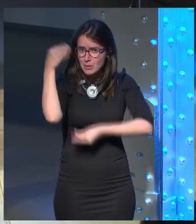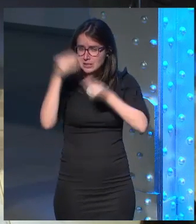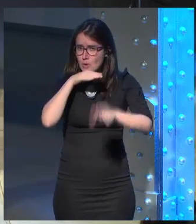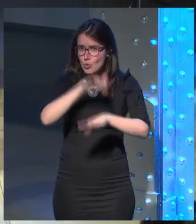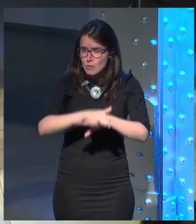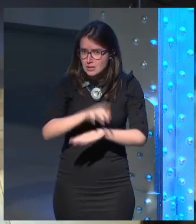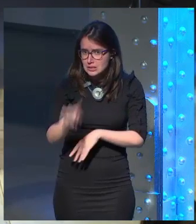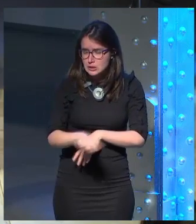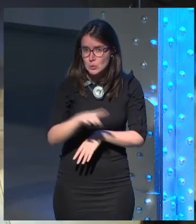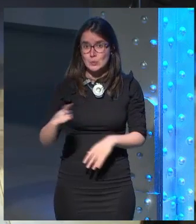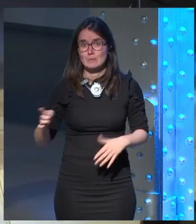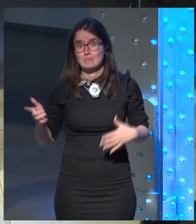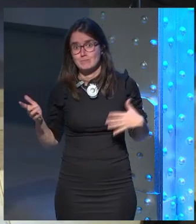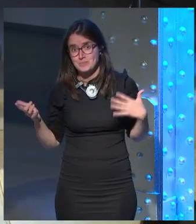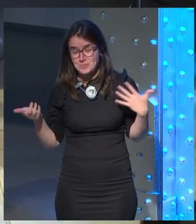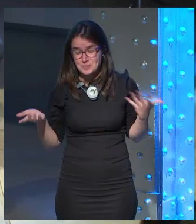You know,